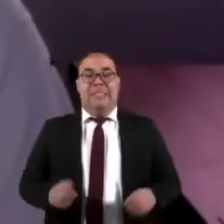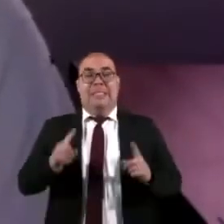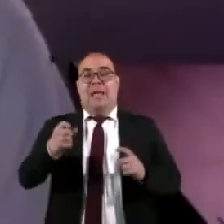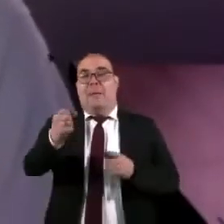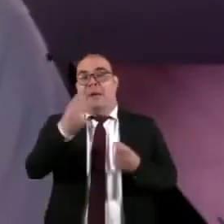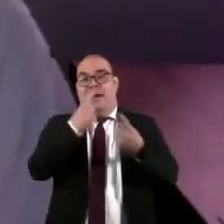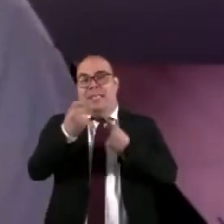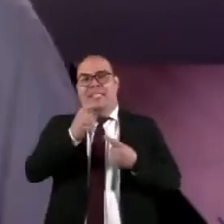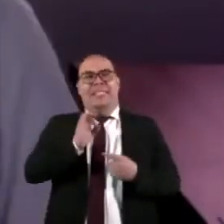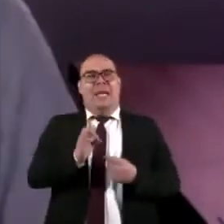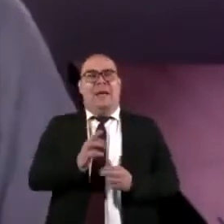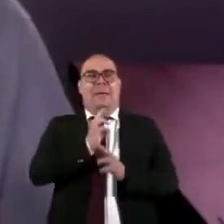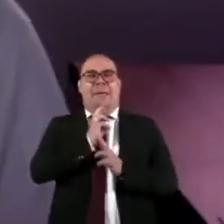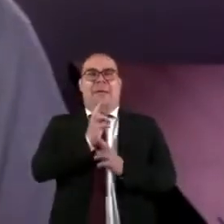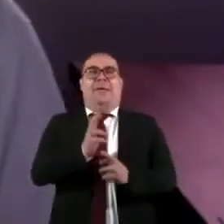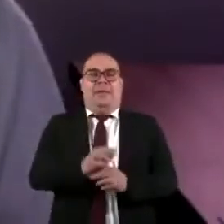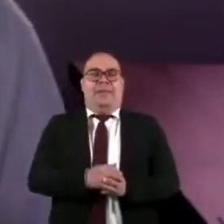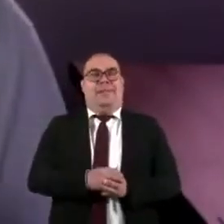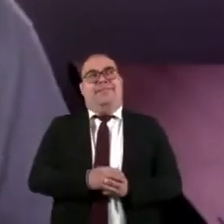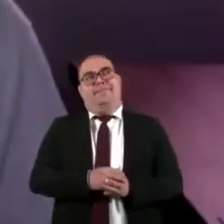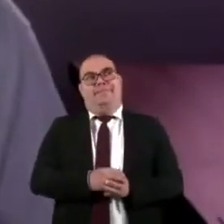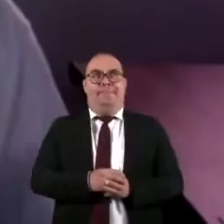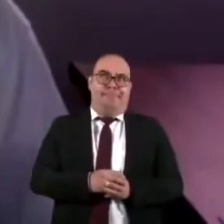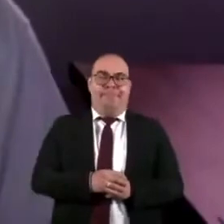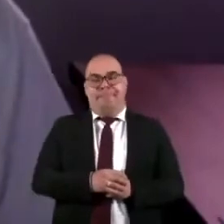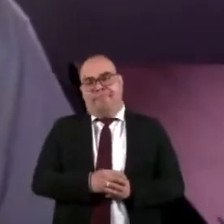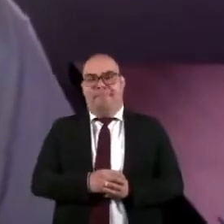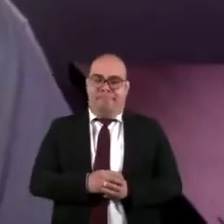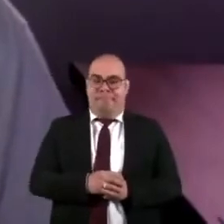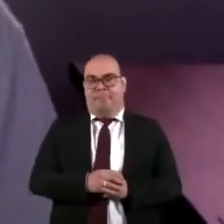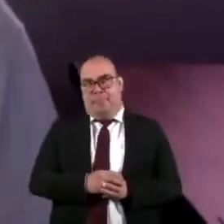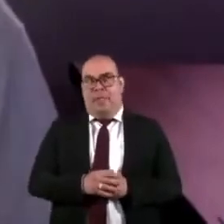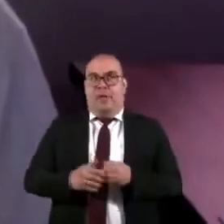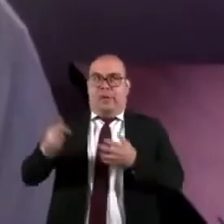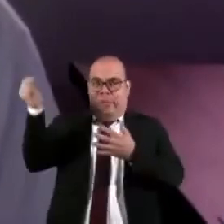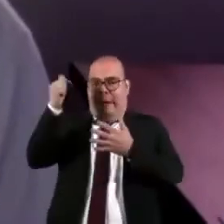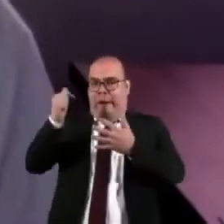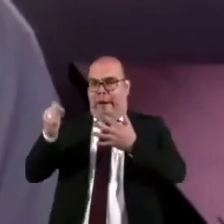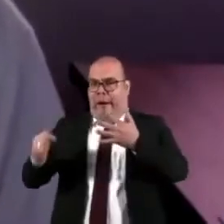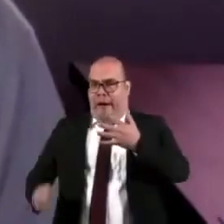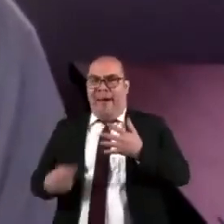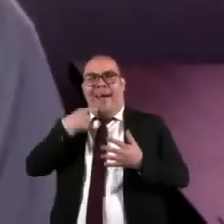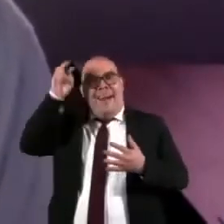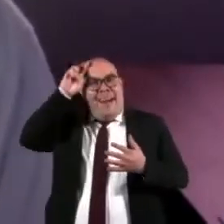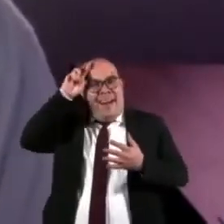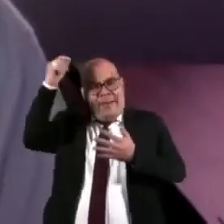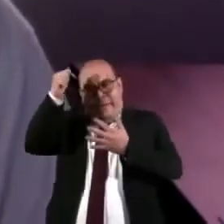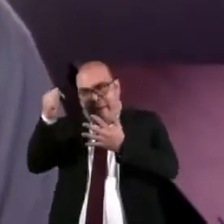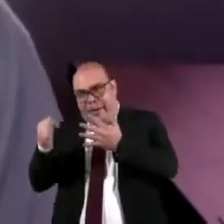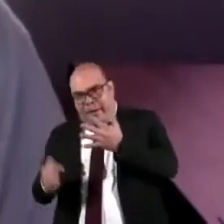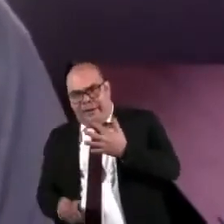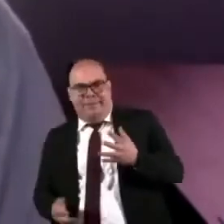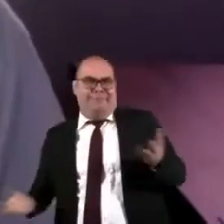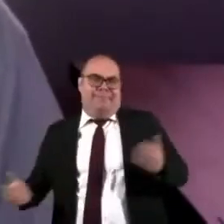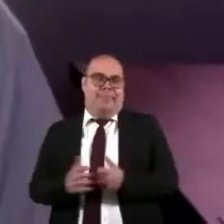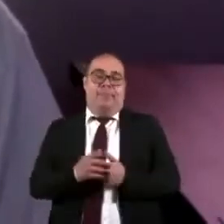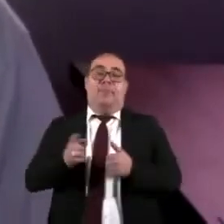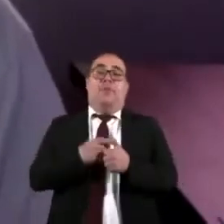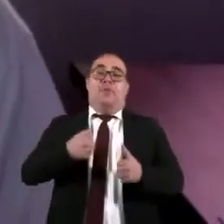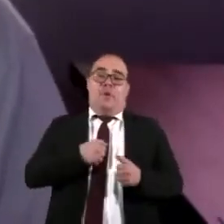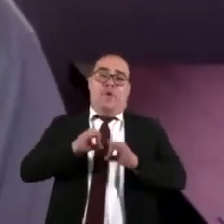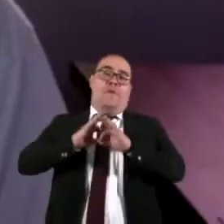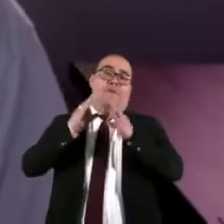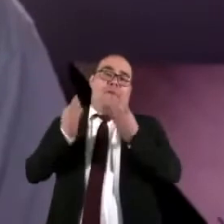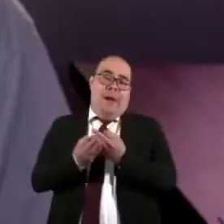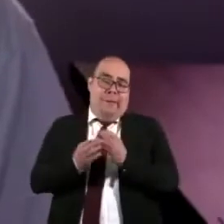hecho. Y uno de esos son un montón de factores que se unen. Yo soy de una familia pobre, campesino,